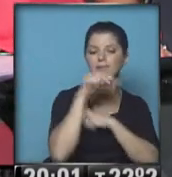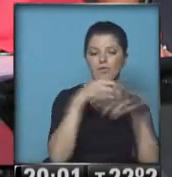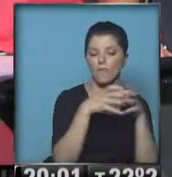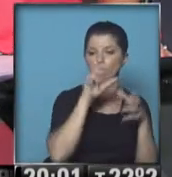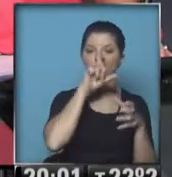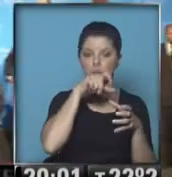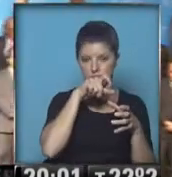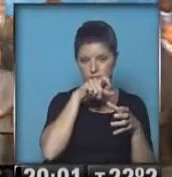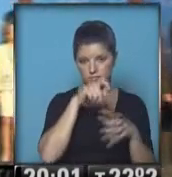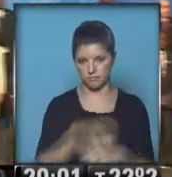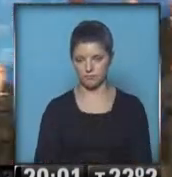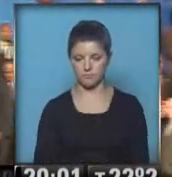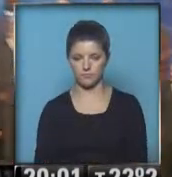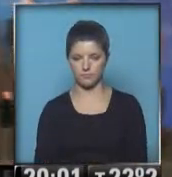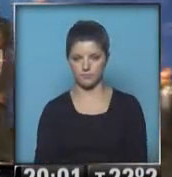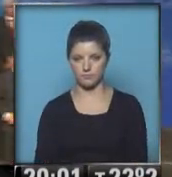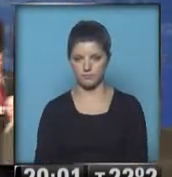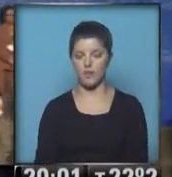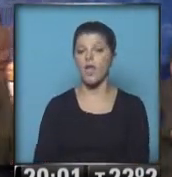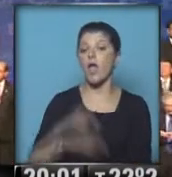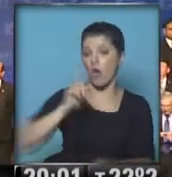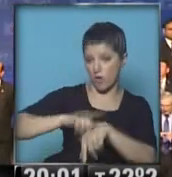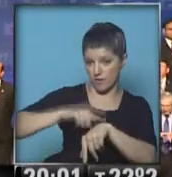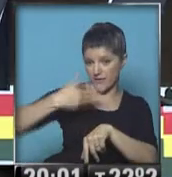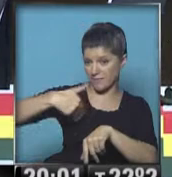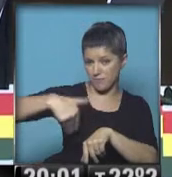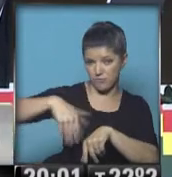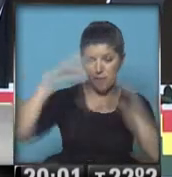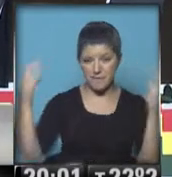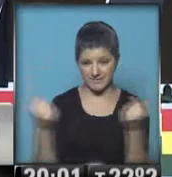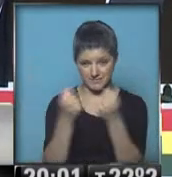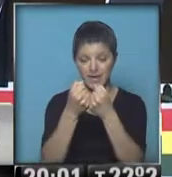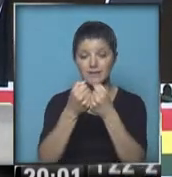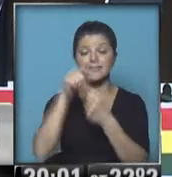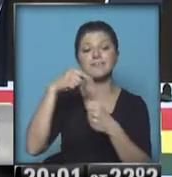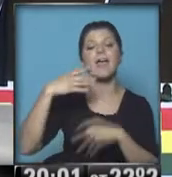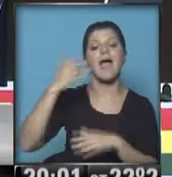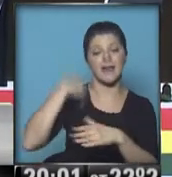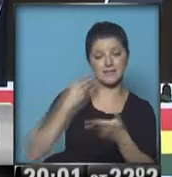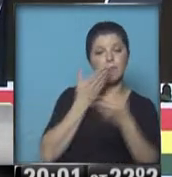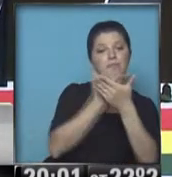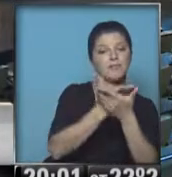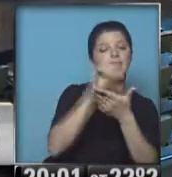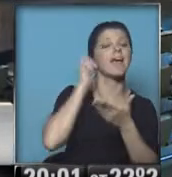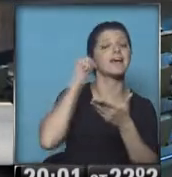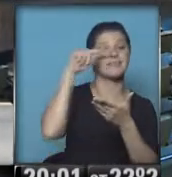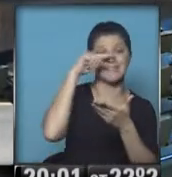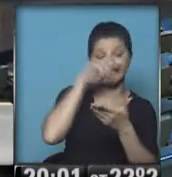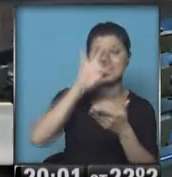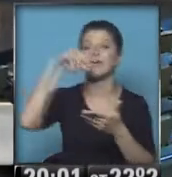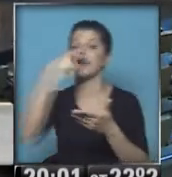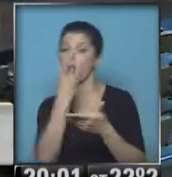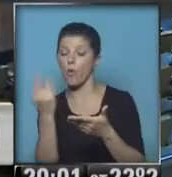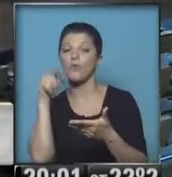buitre. A horas de la presentación de Argentina junto al grupo de los 77 más China ante Naciones Unidas, para